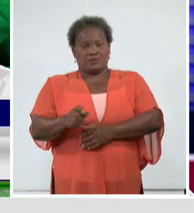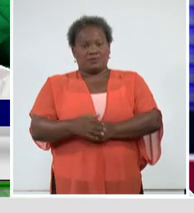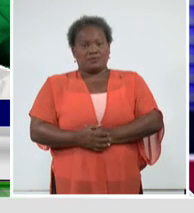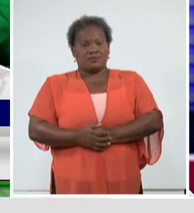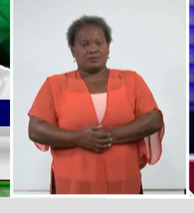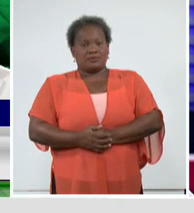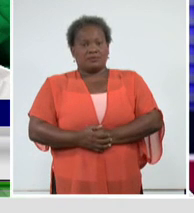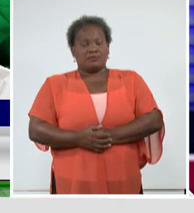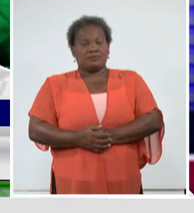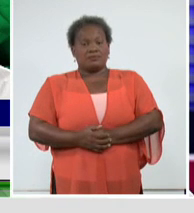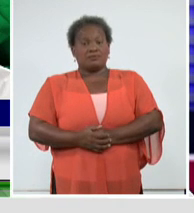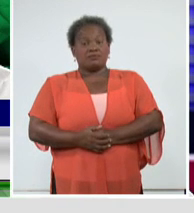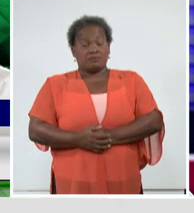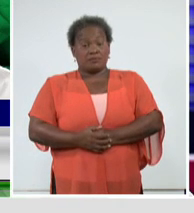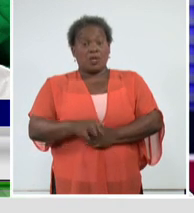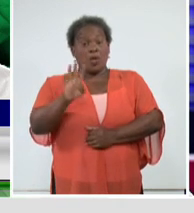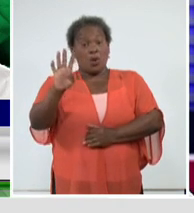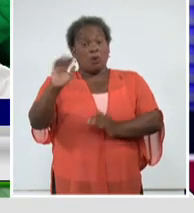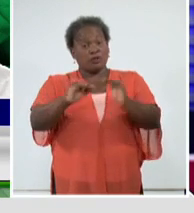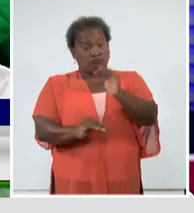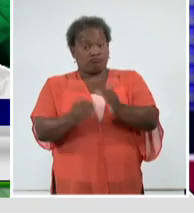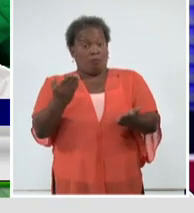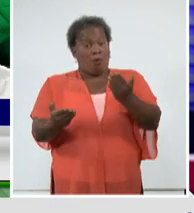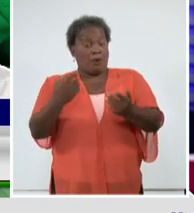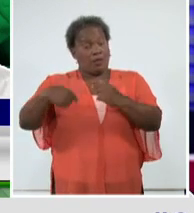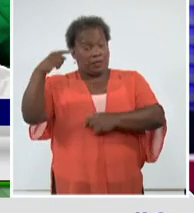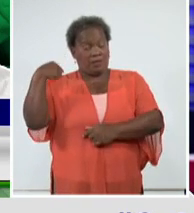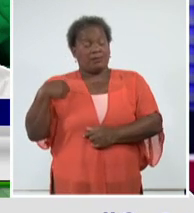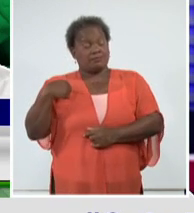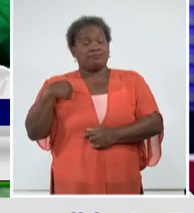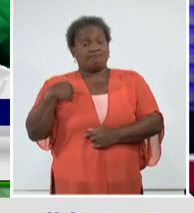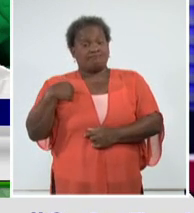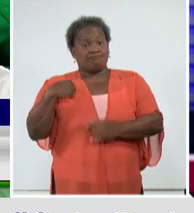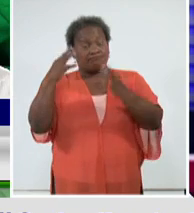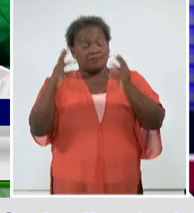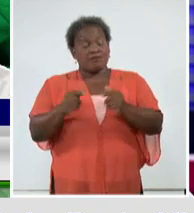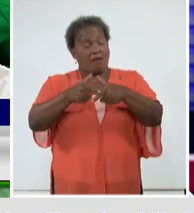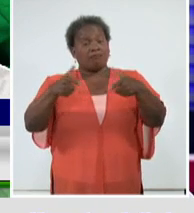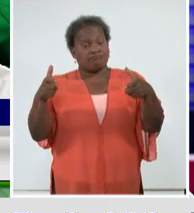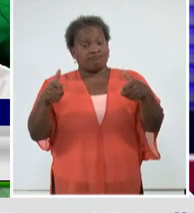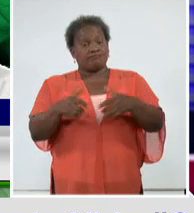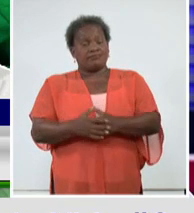Podemos decir que 4 menos que el día anterior, pero no cabe la menor duda que es una cifra muy elevada.